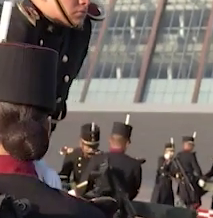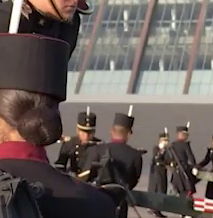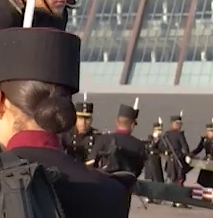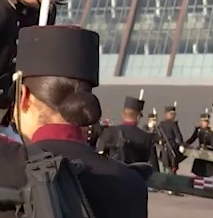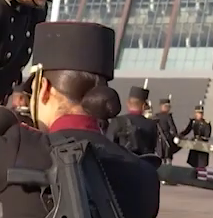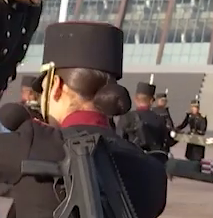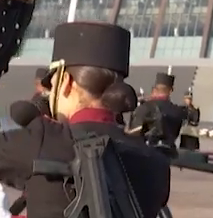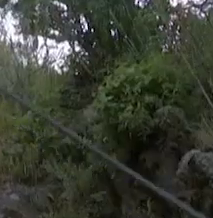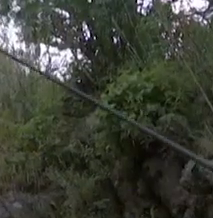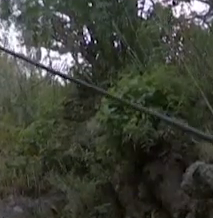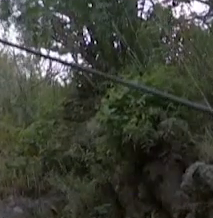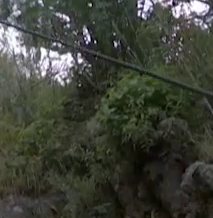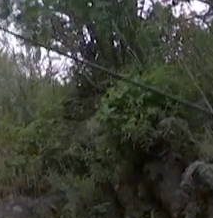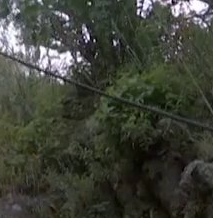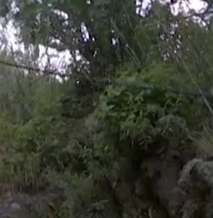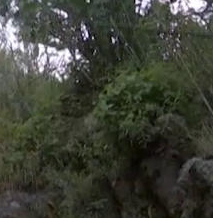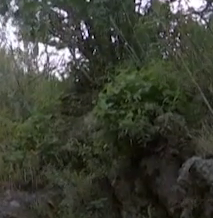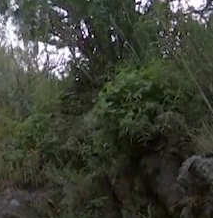Juan Escutia.